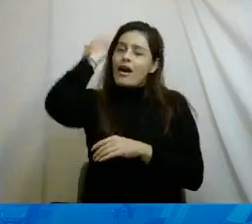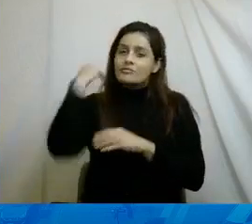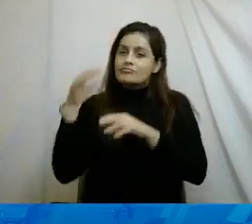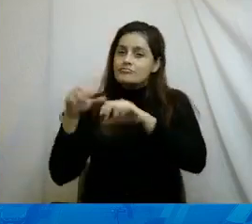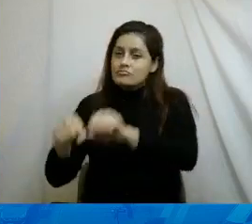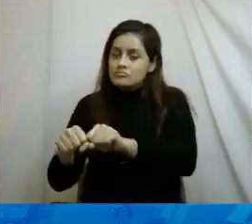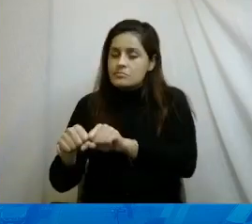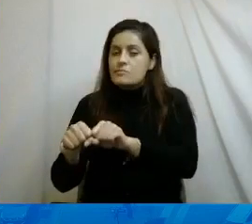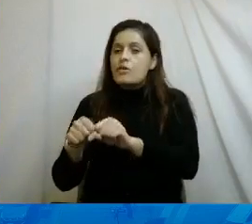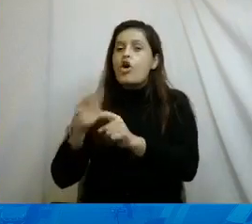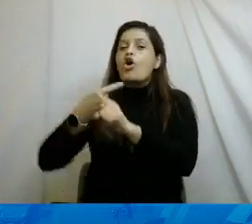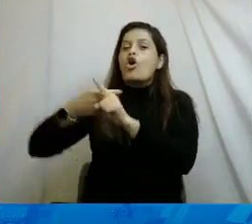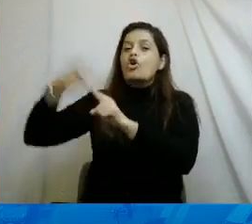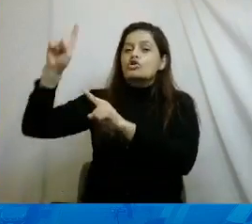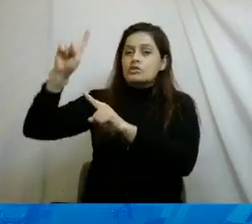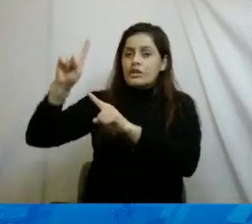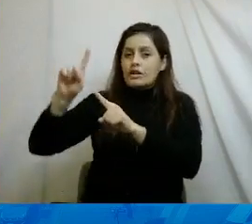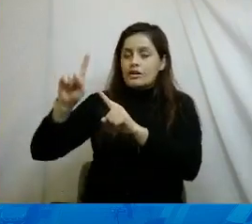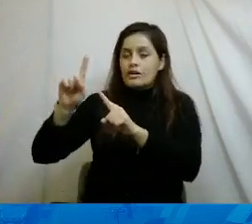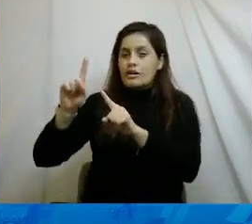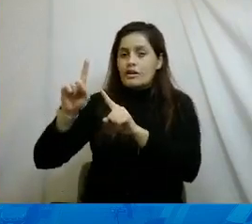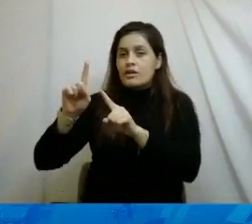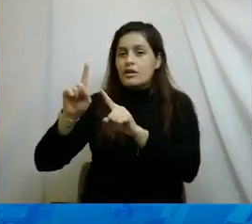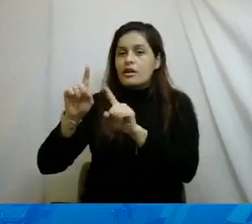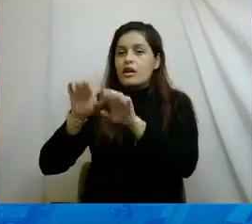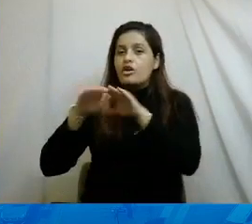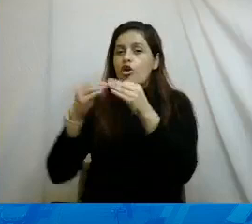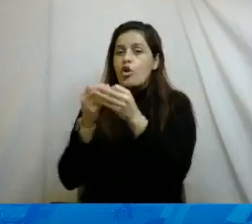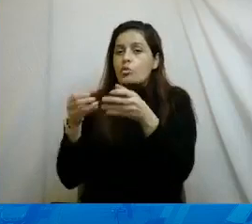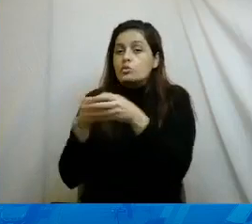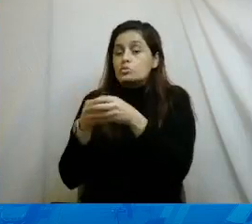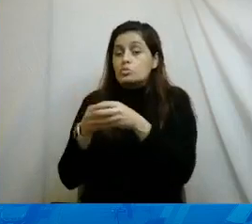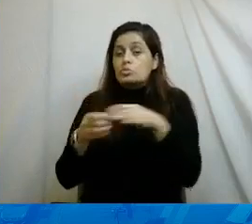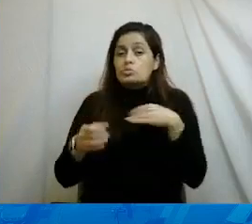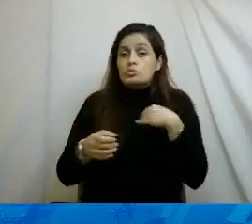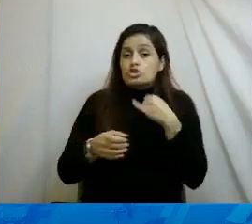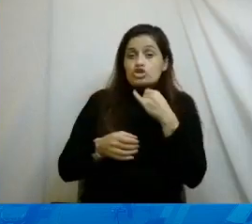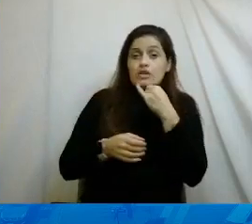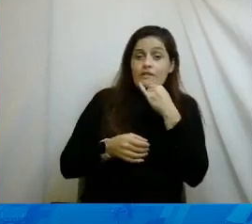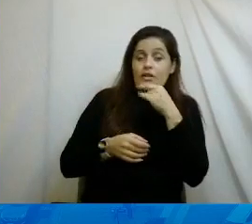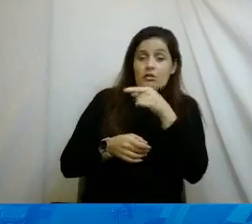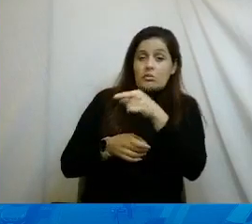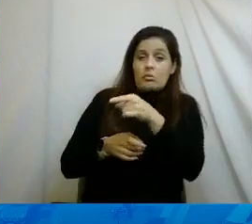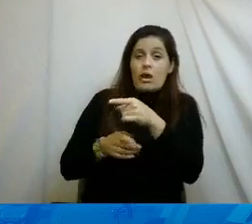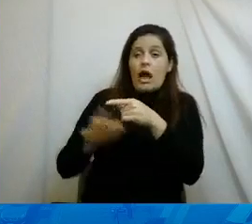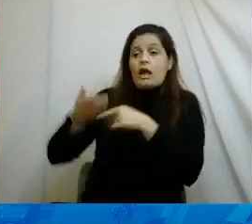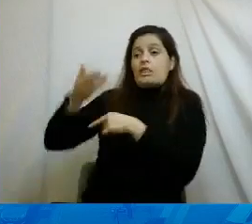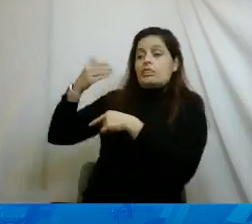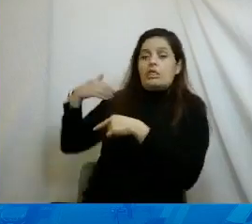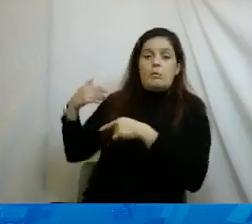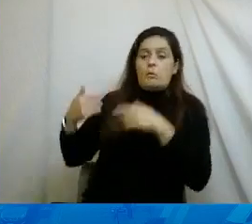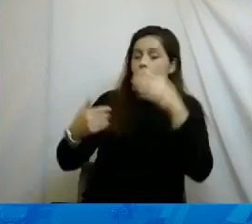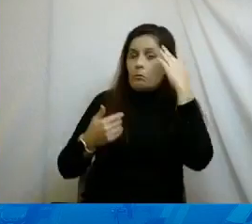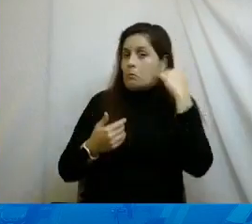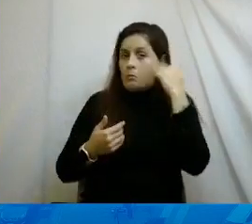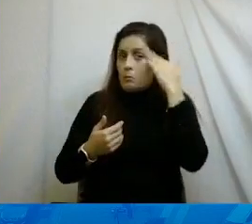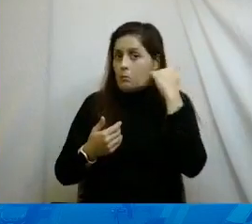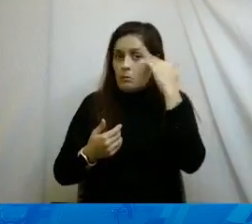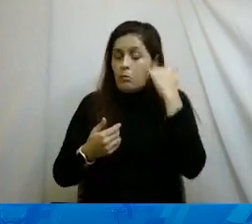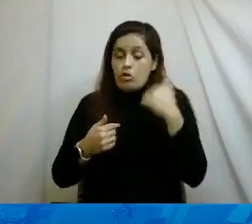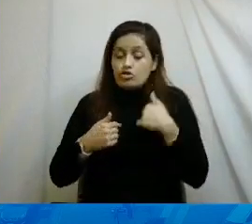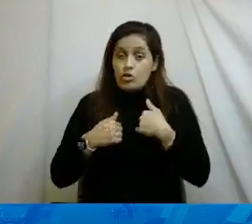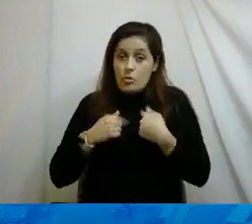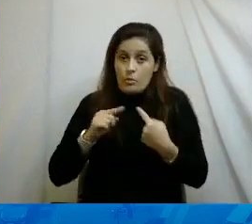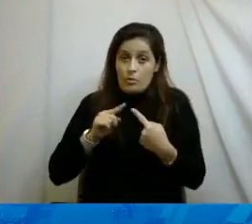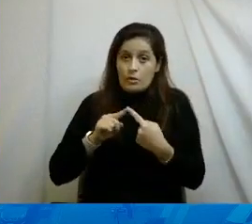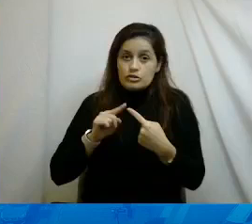solicitado este comodato en su momento. No teníamos antecedentes de eso, al menos en este proceso. Yo personalmente también